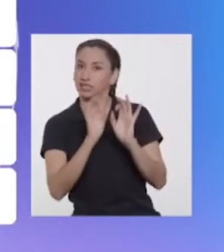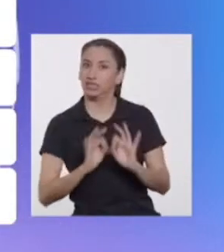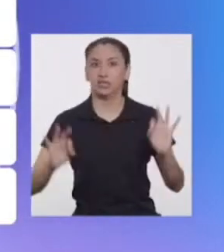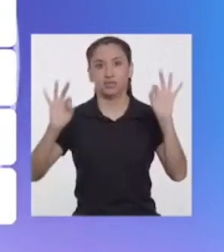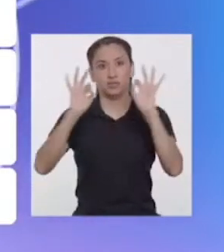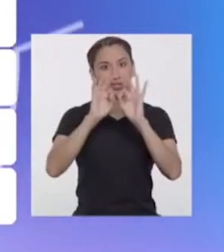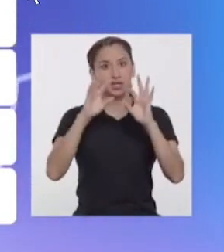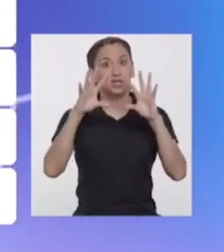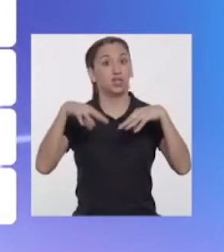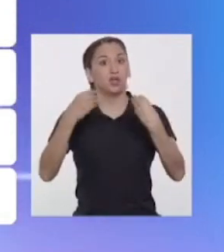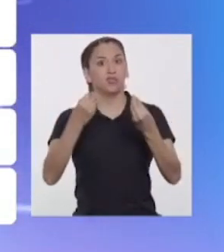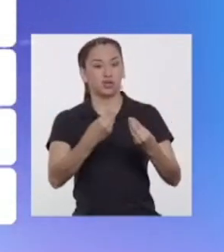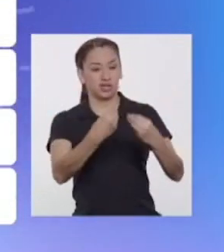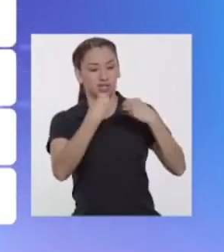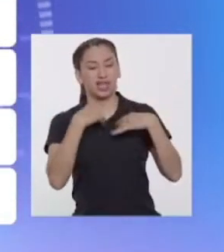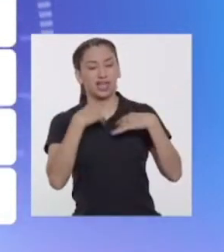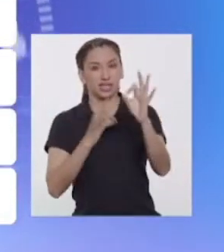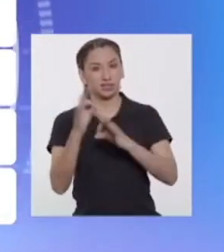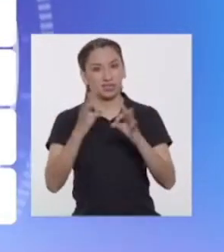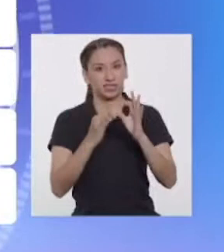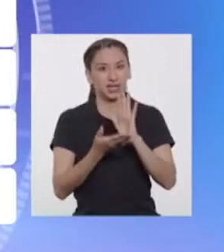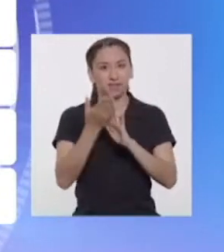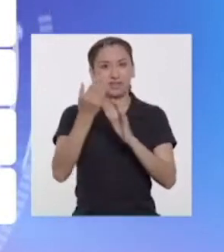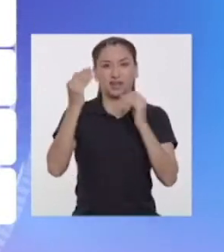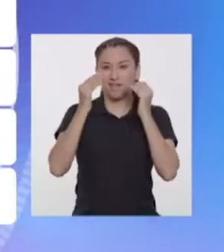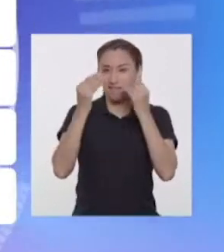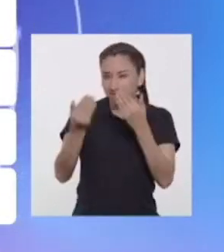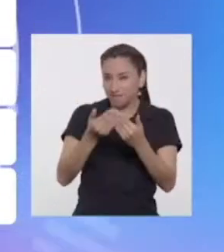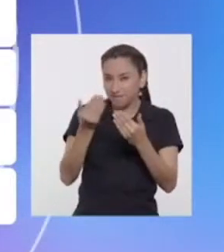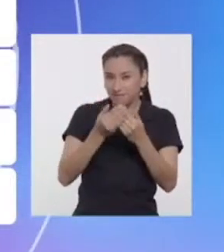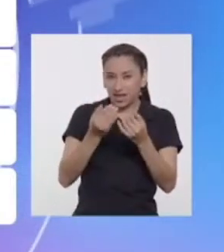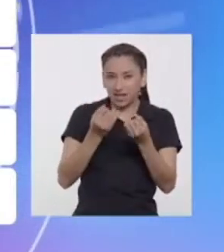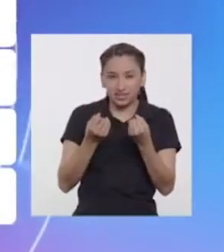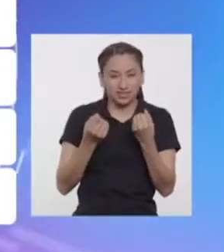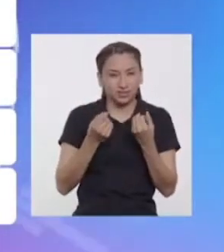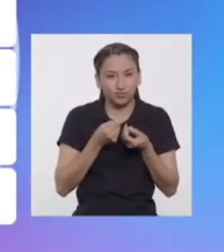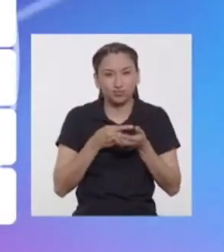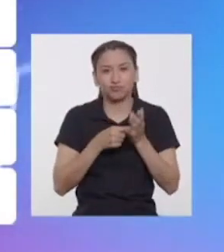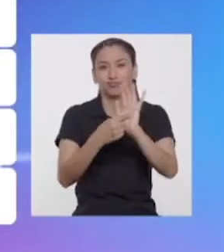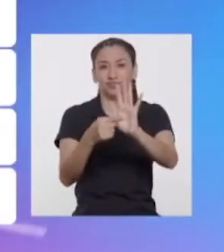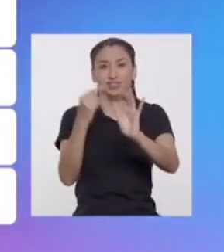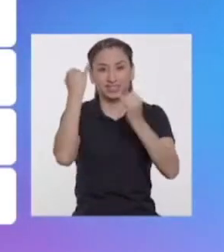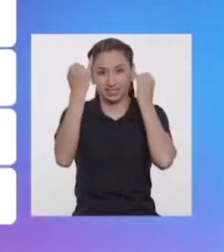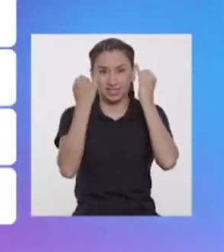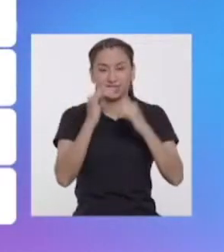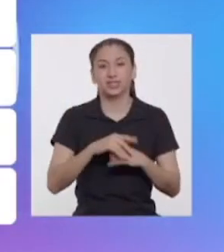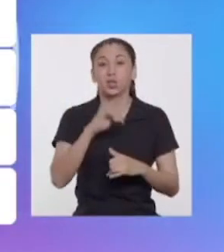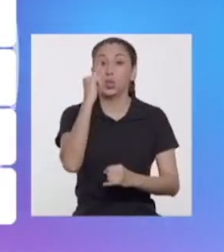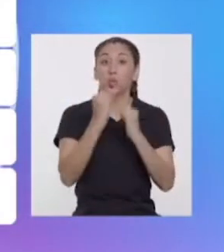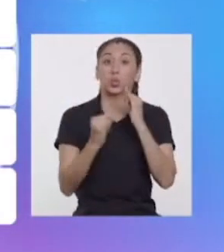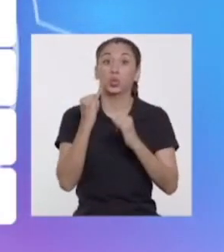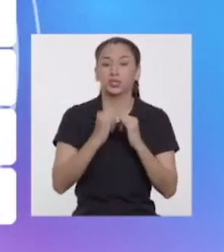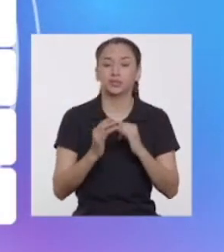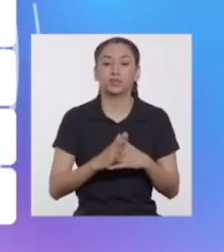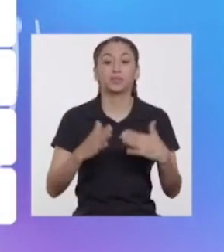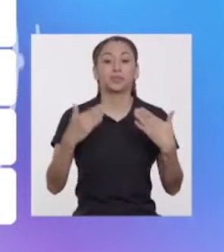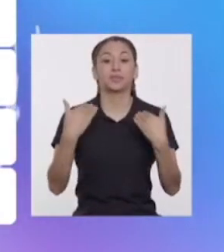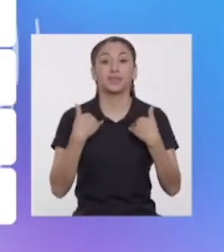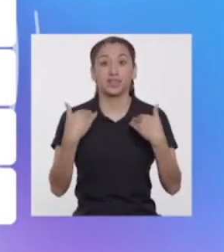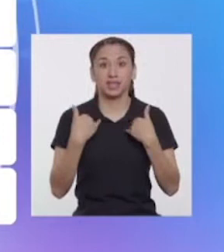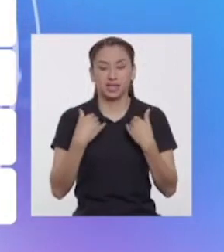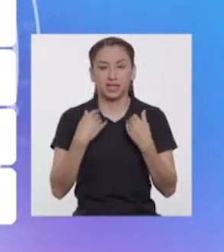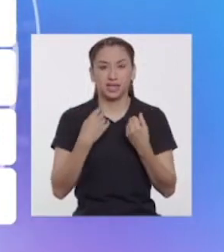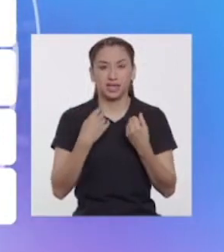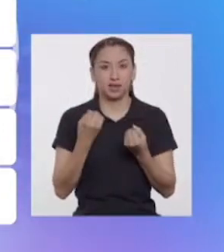parte importante porque nos permite explicar de manera directa y sencilla nuestras ideas. Y por último,